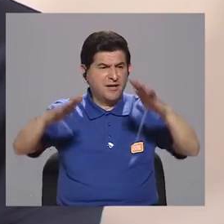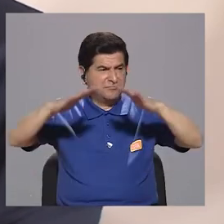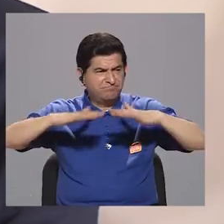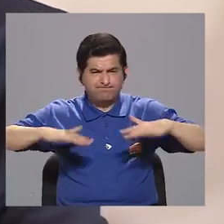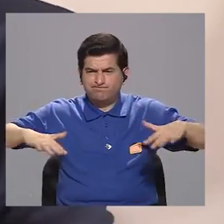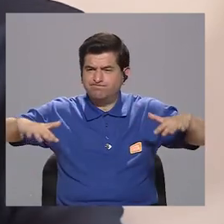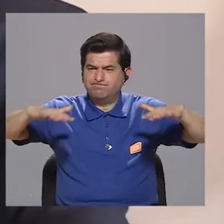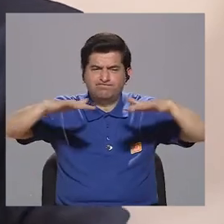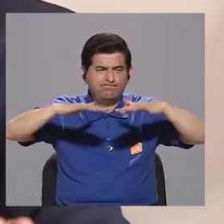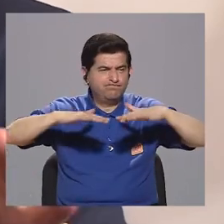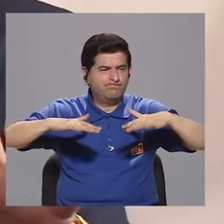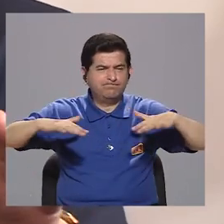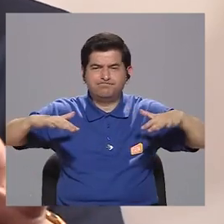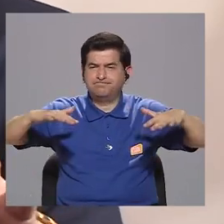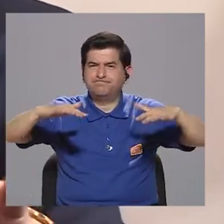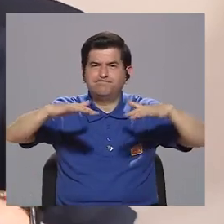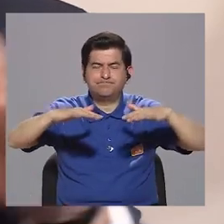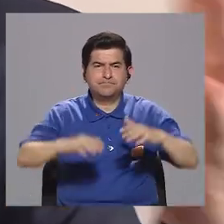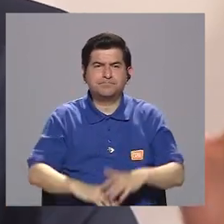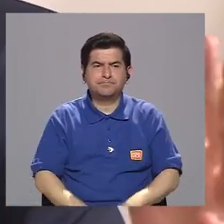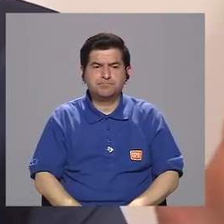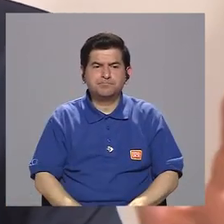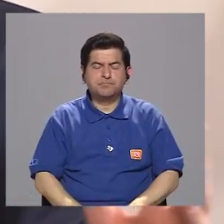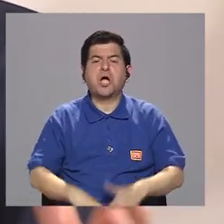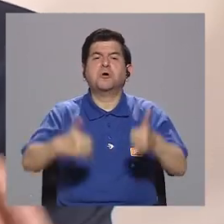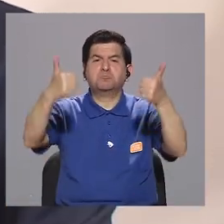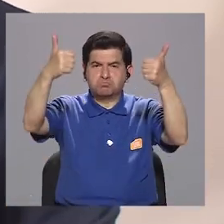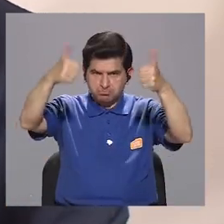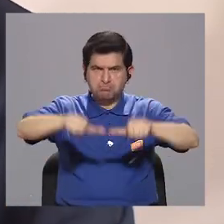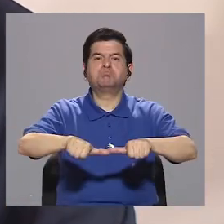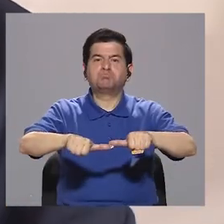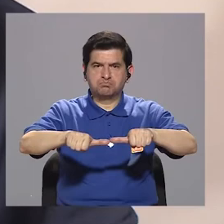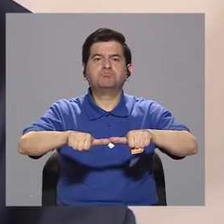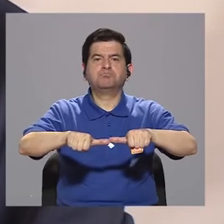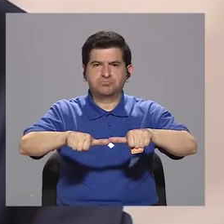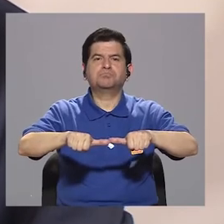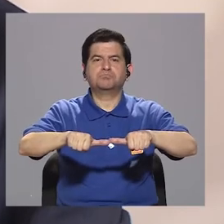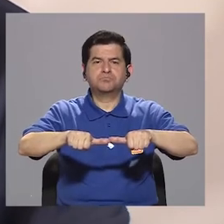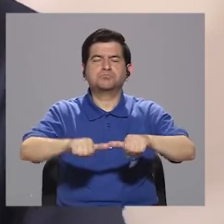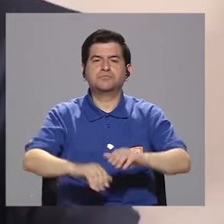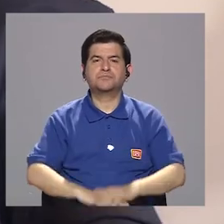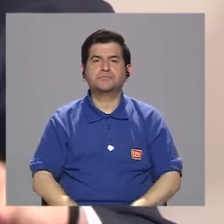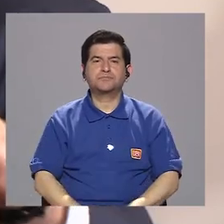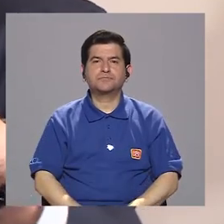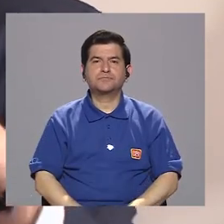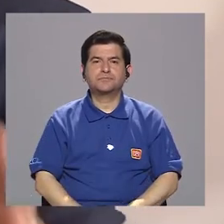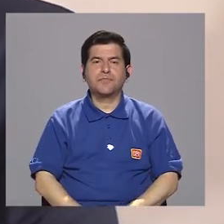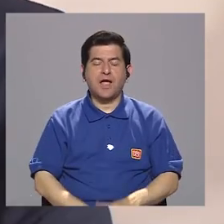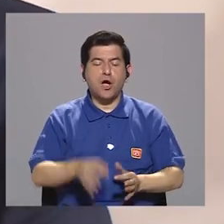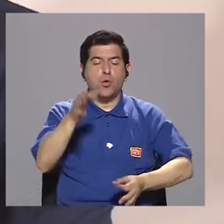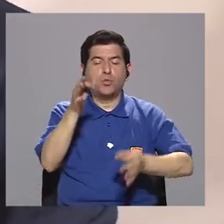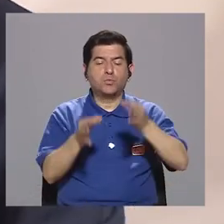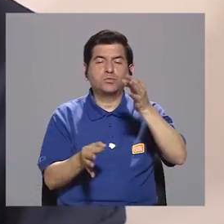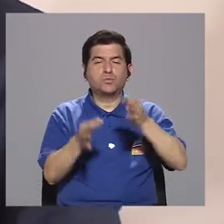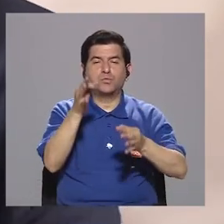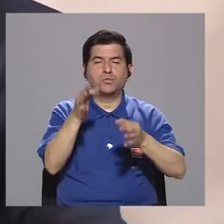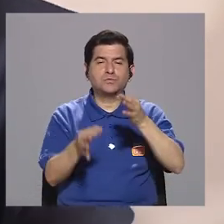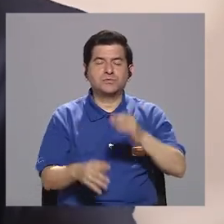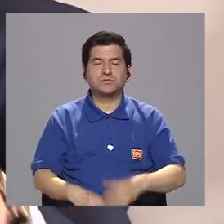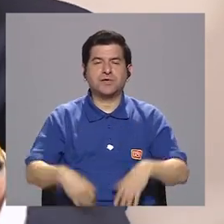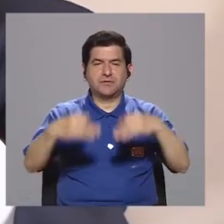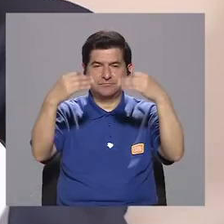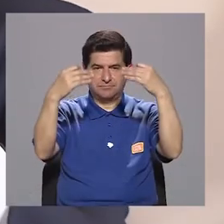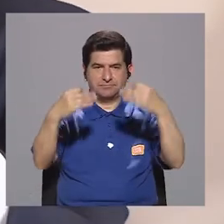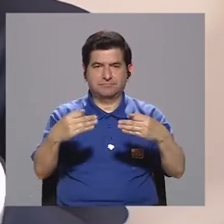ambiente de gran consenso, ¿verdad? De que era justo, ¿verdad? Y que